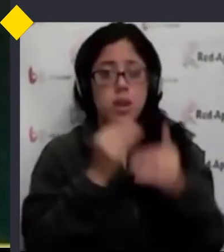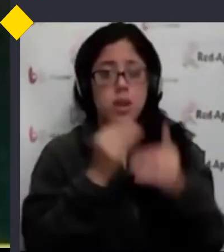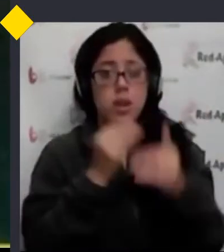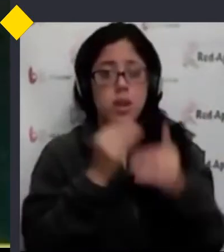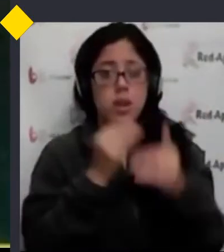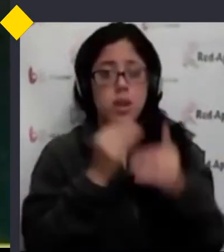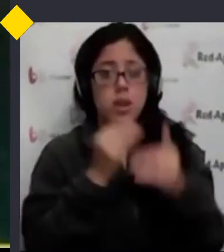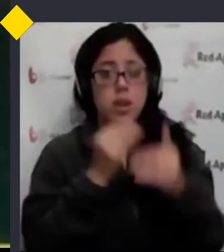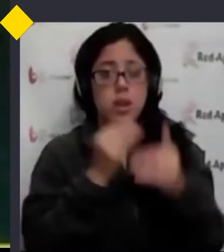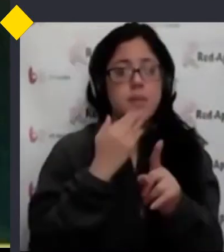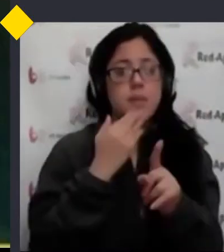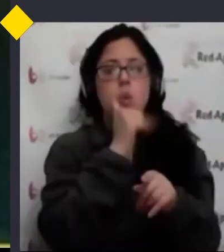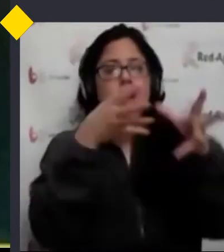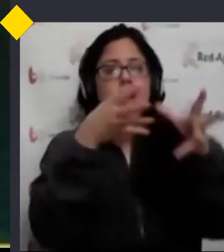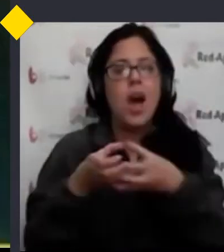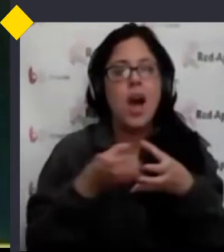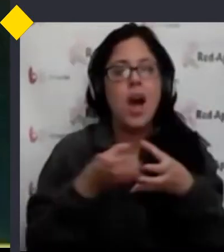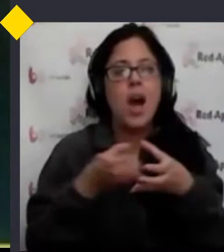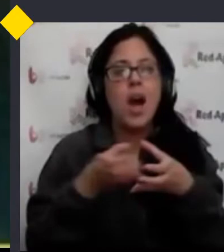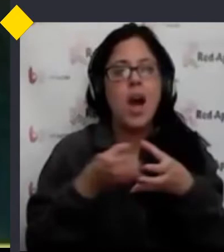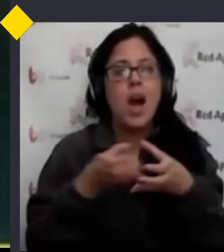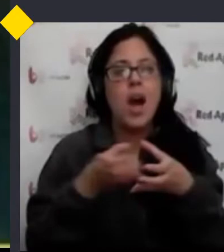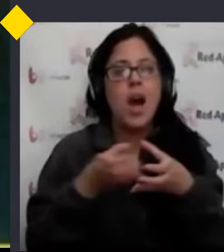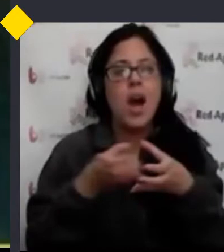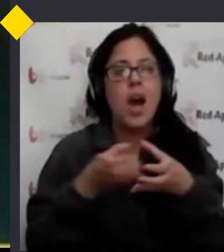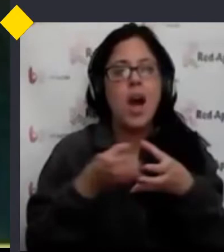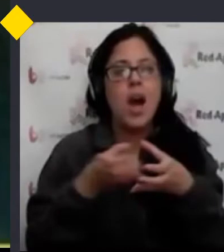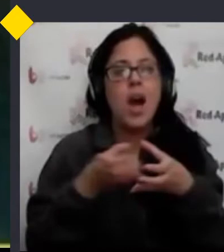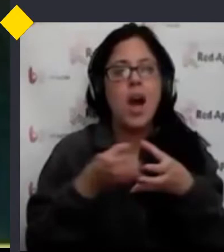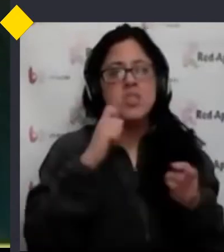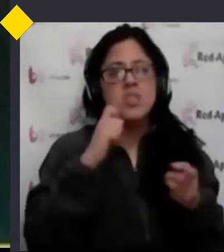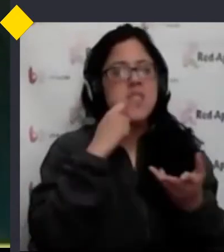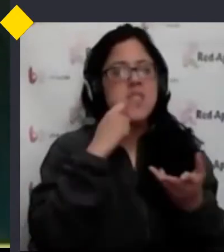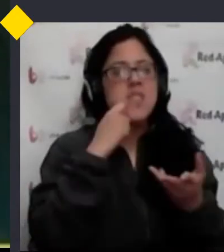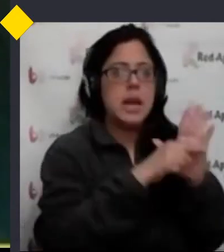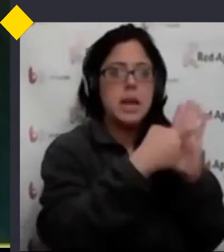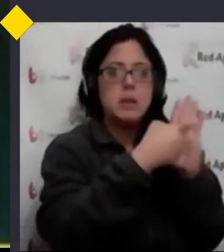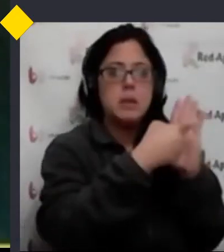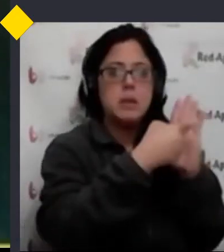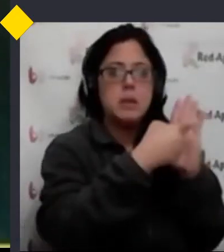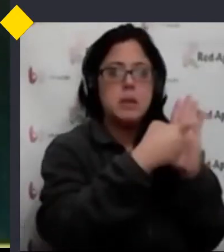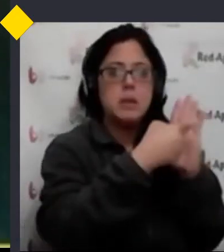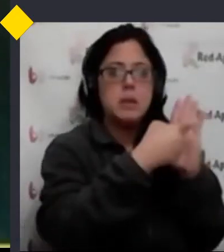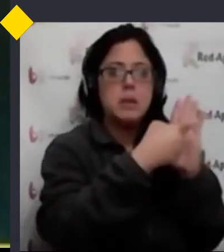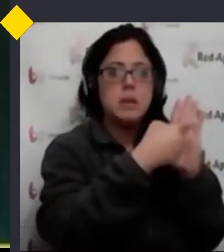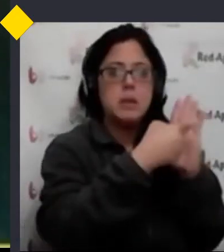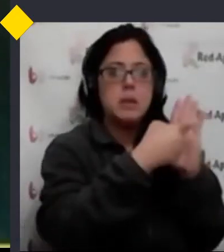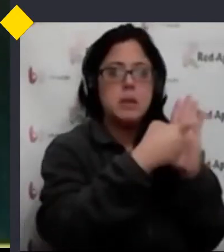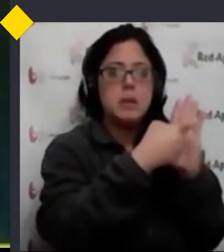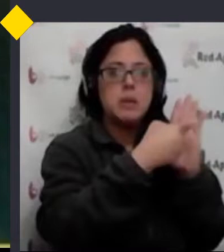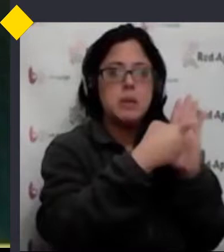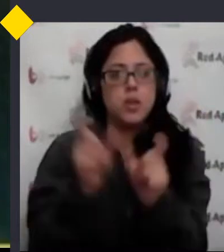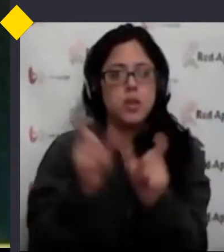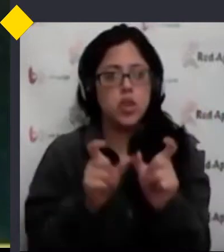organismos públicos. Ningún organismo público tiene un mandato legal para velar por la inclusión de las personas de la diversidad sexual,